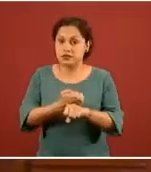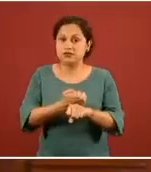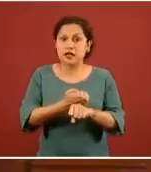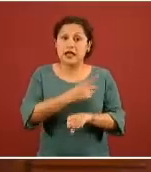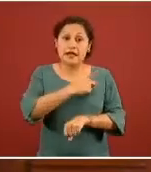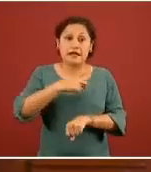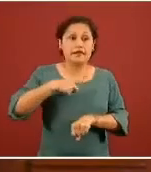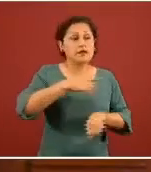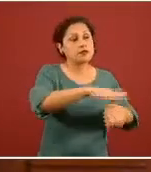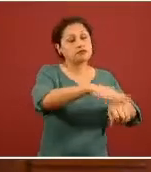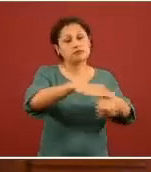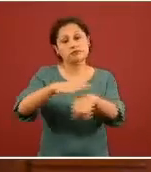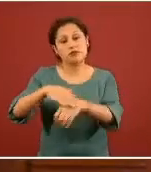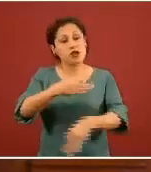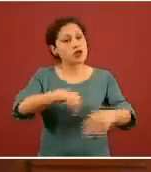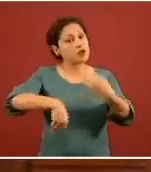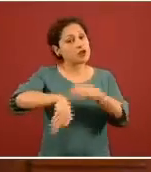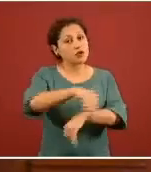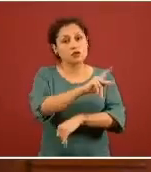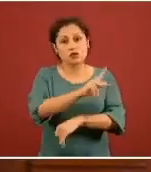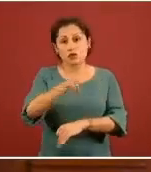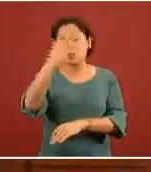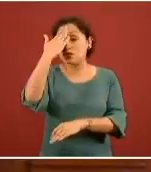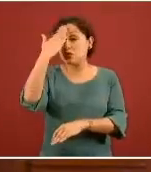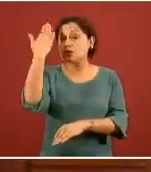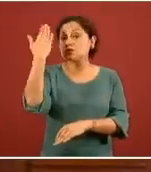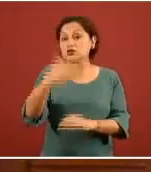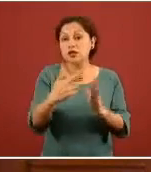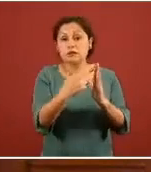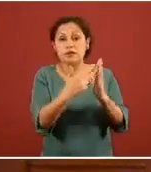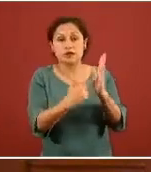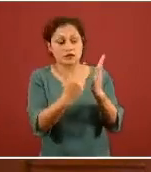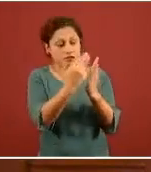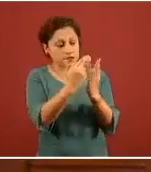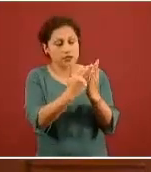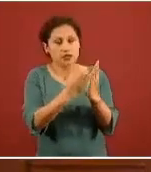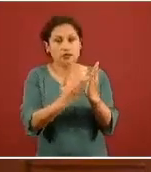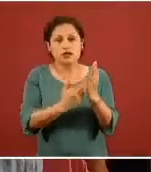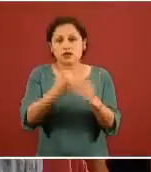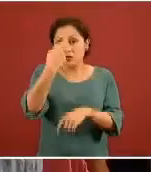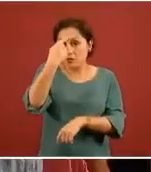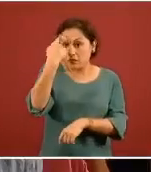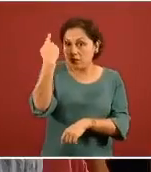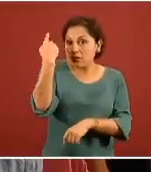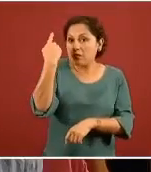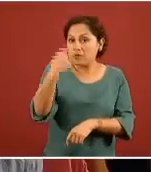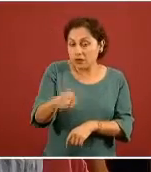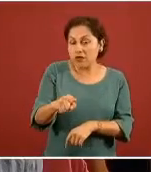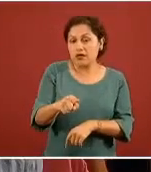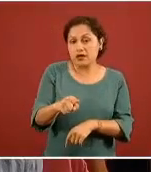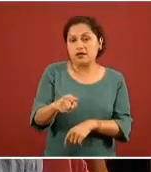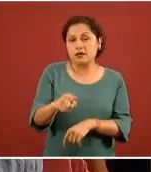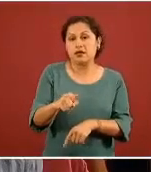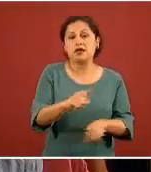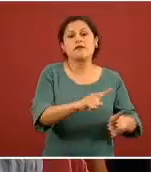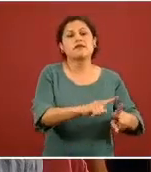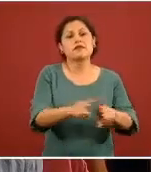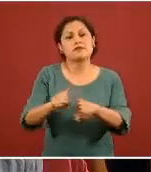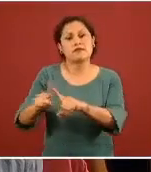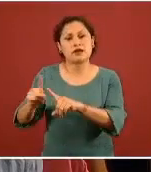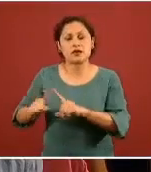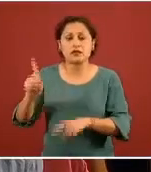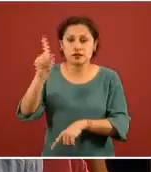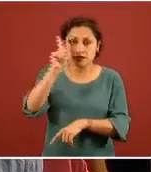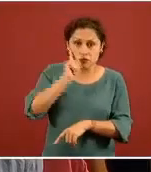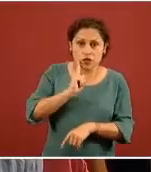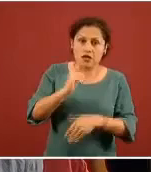permite trazar cuáles son estas líneas de atención para los diferentes tipos de casos de